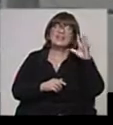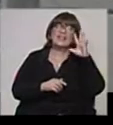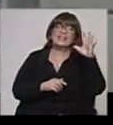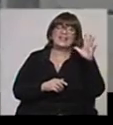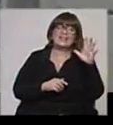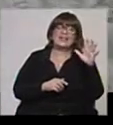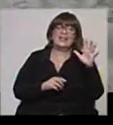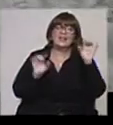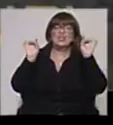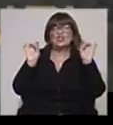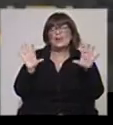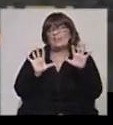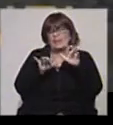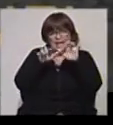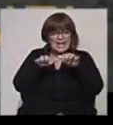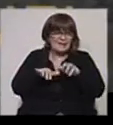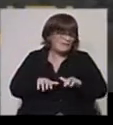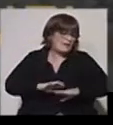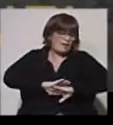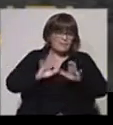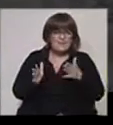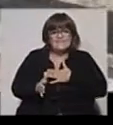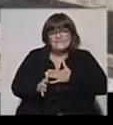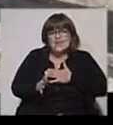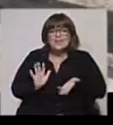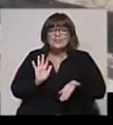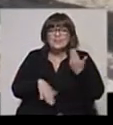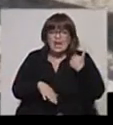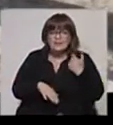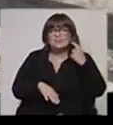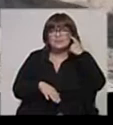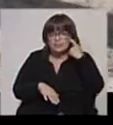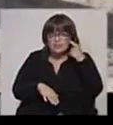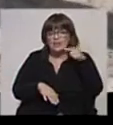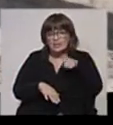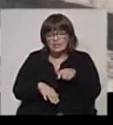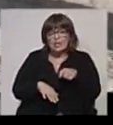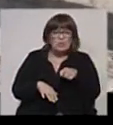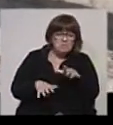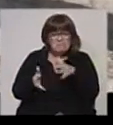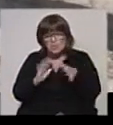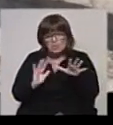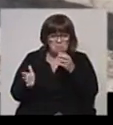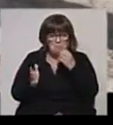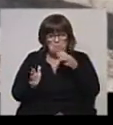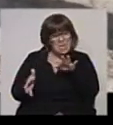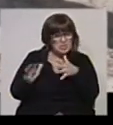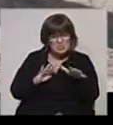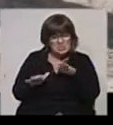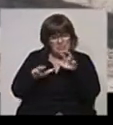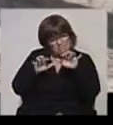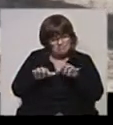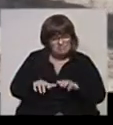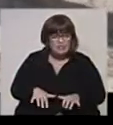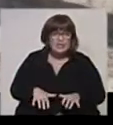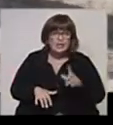a escribir. Era lo que me gustaba, era lo que decía, bueno, si hay algo que no me sale tan mal es escribir. Ahora, no pensé que